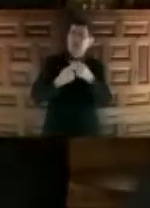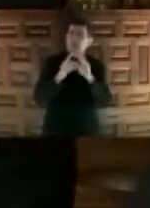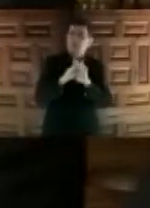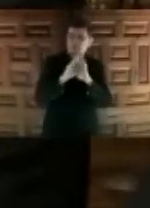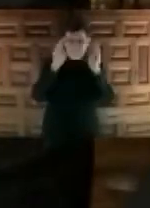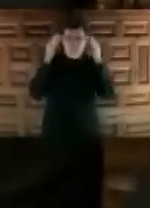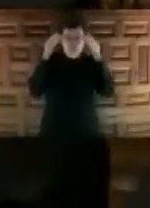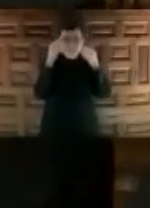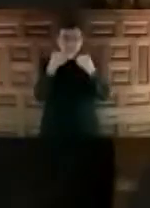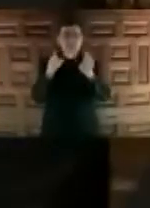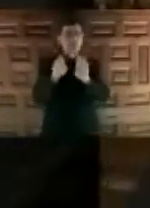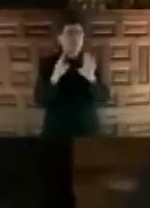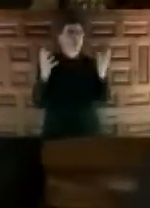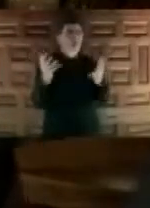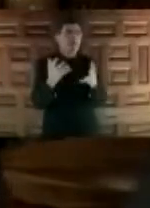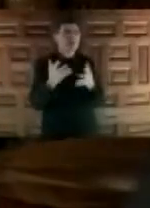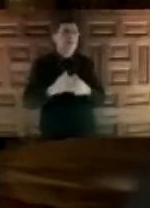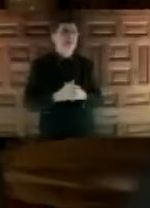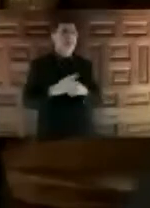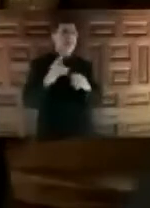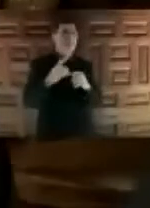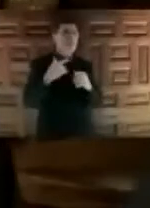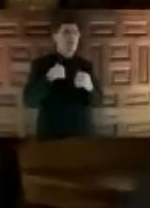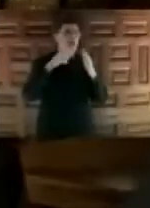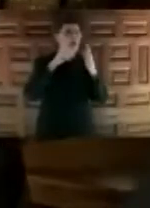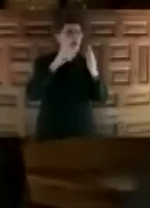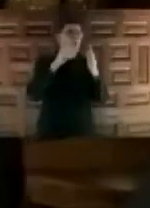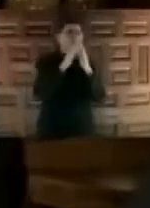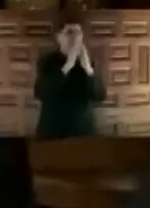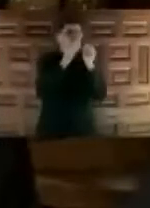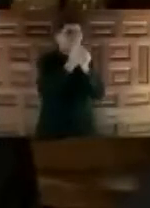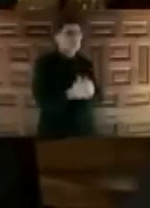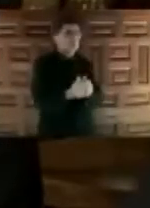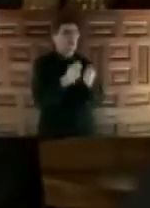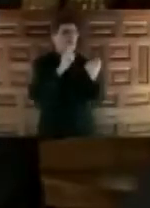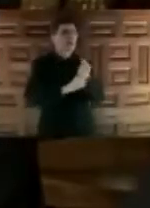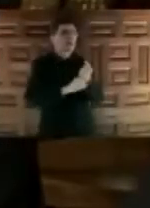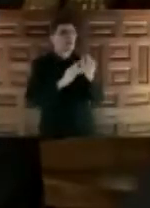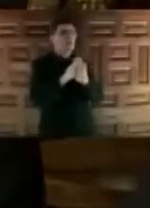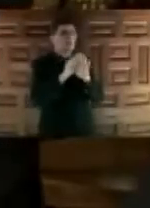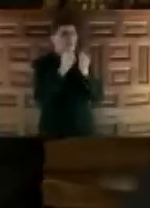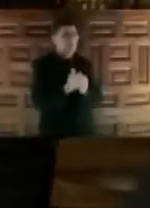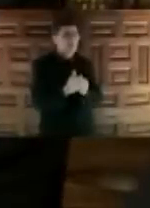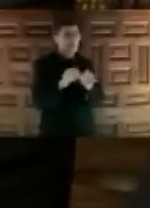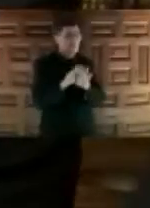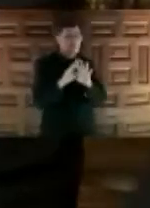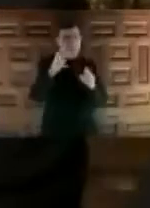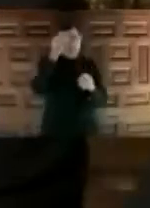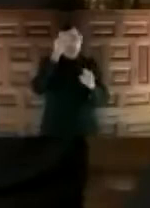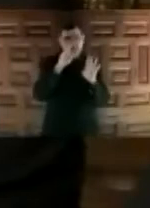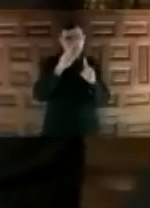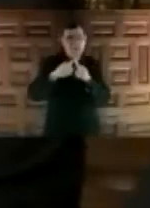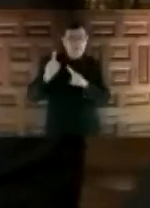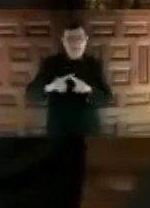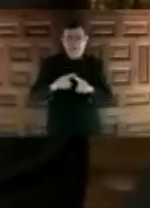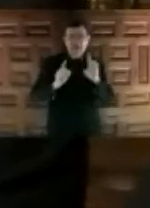nos orientáramos a el confinamiento y que emprendiéramos en un contexto de